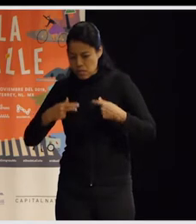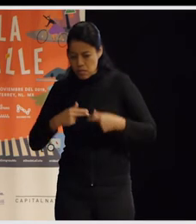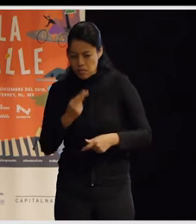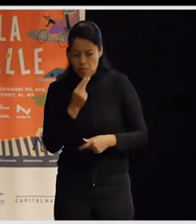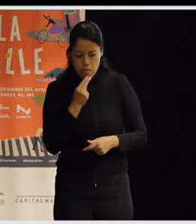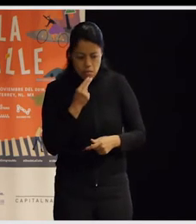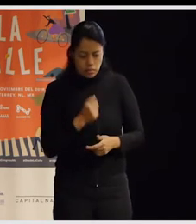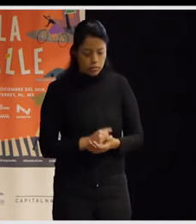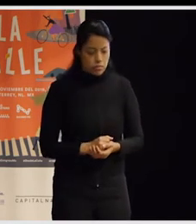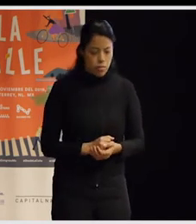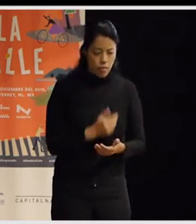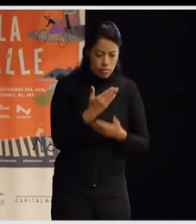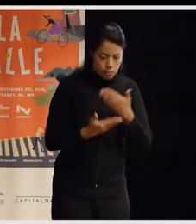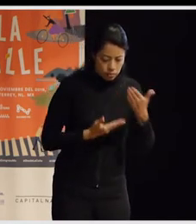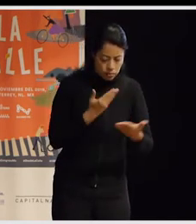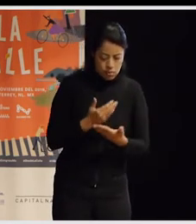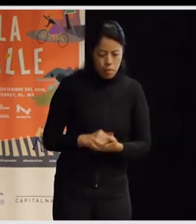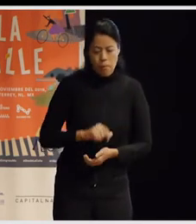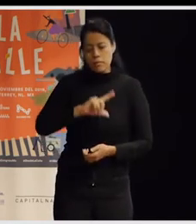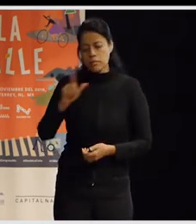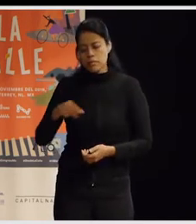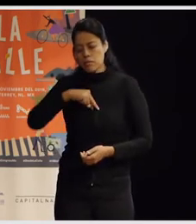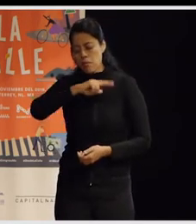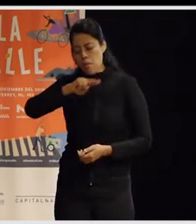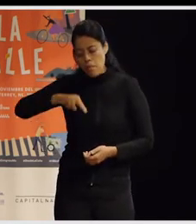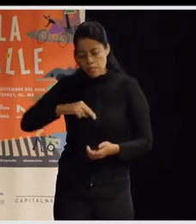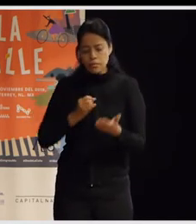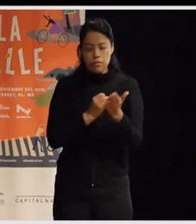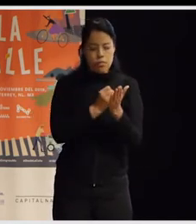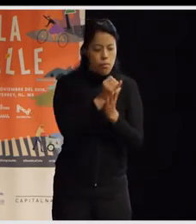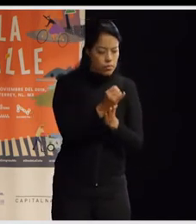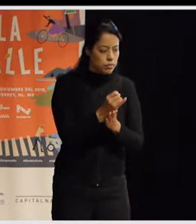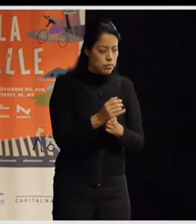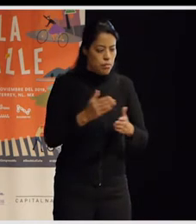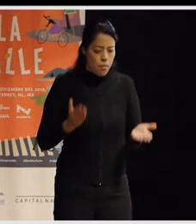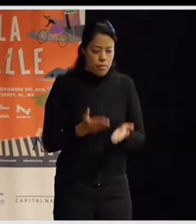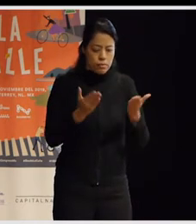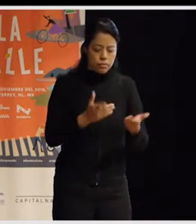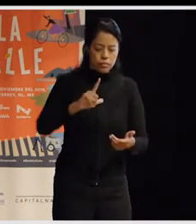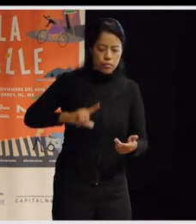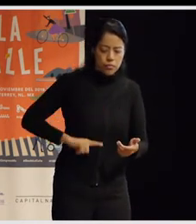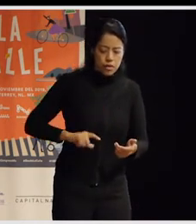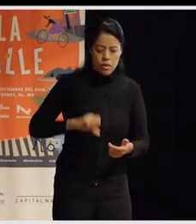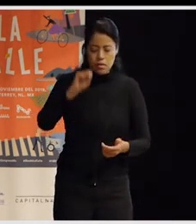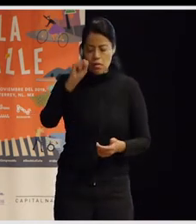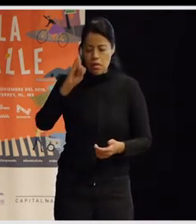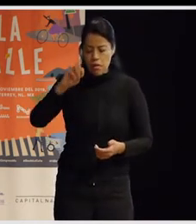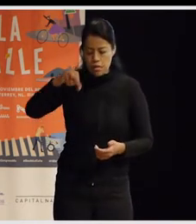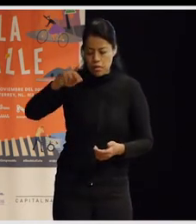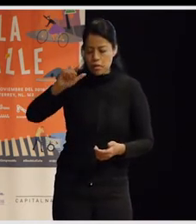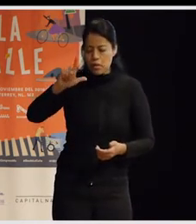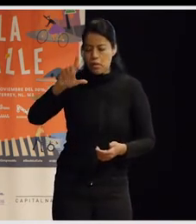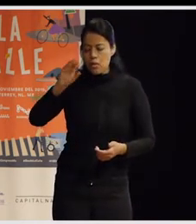y entonces definimos a estos actores impulsado por el gobierno adicional lo que es el gobierno del estado